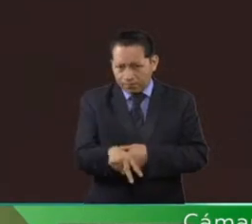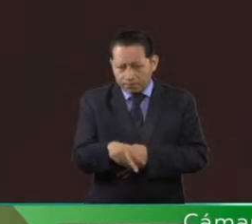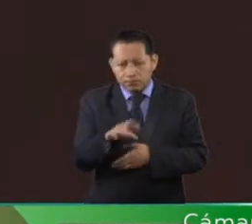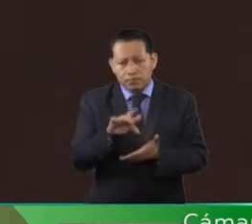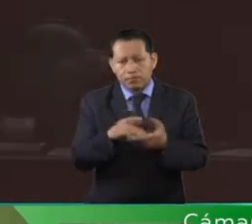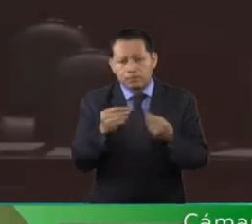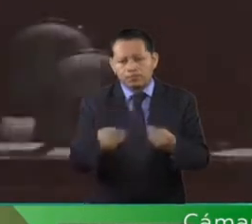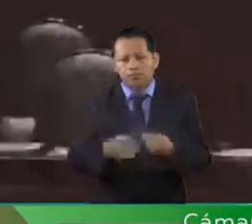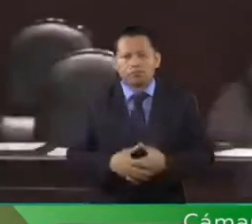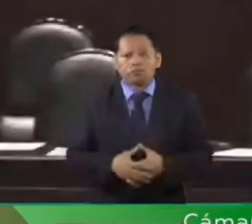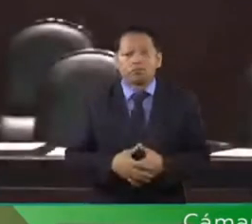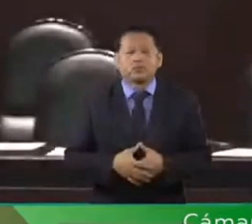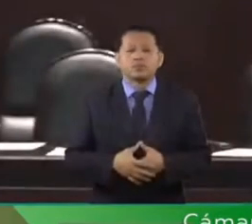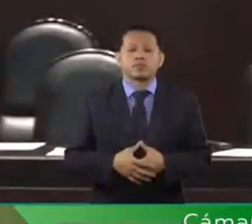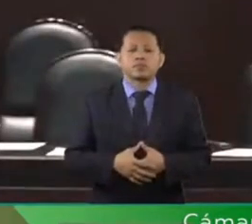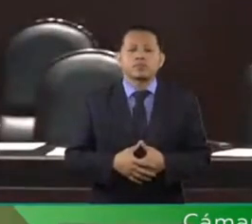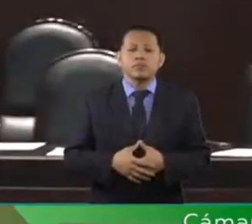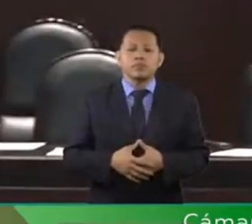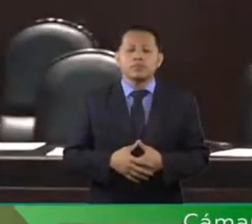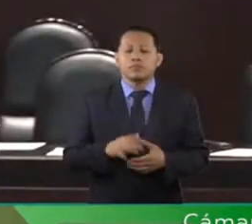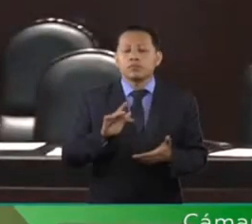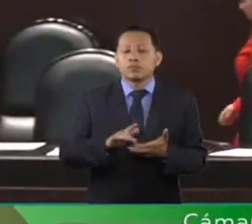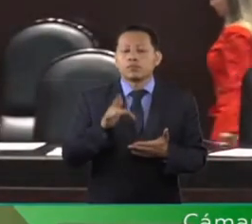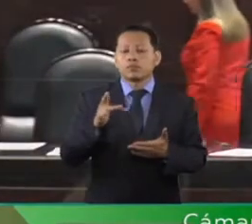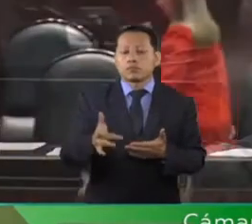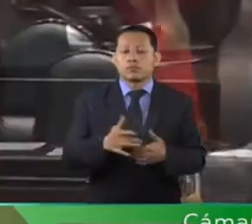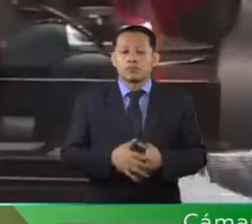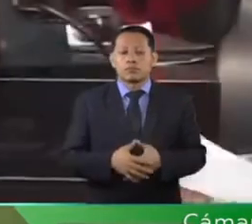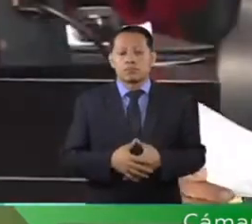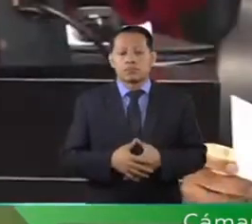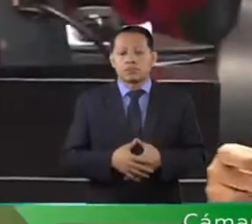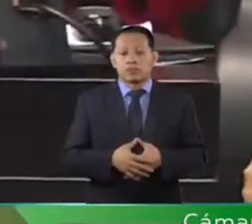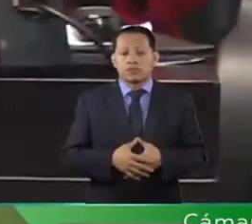Muchas gracias. Gracias. Iniciamos la segunda ronda.